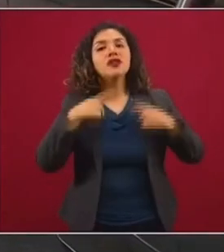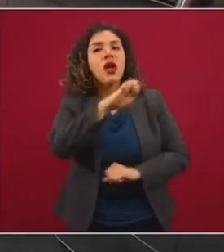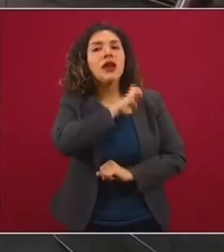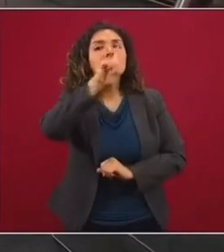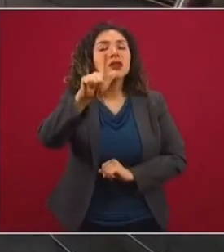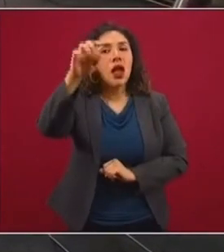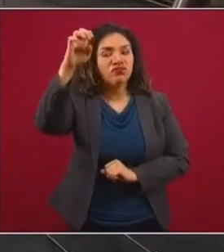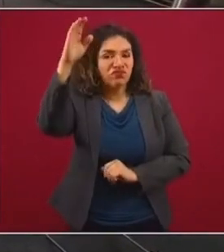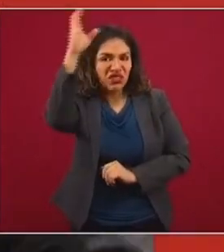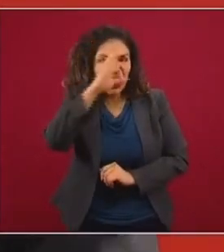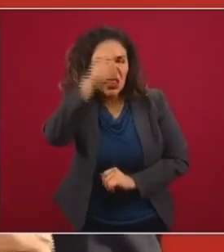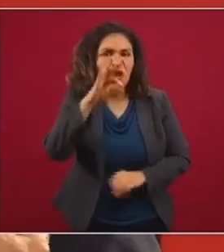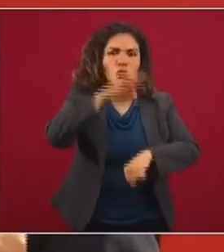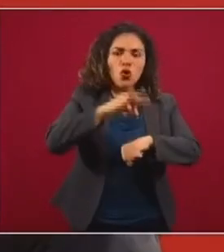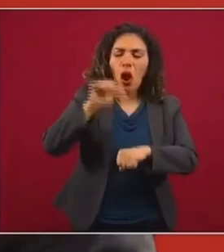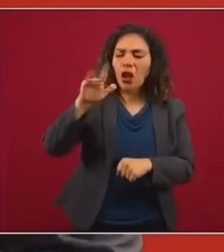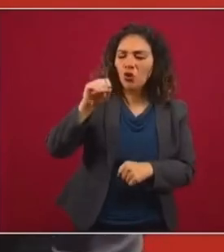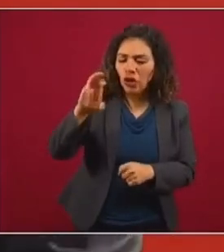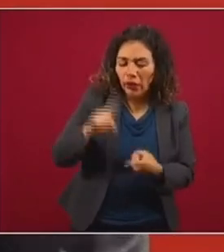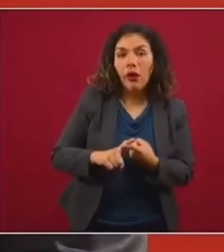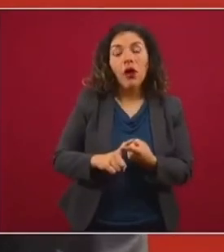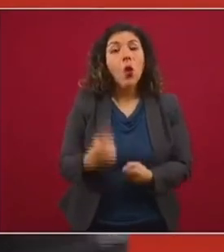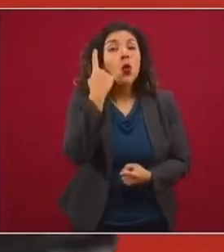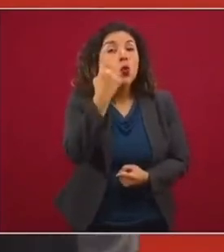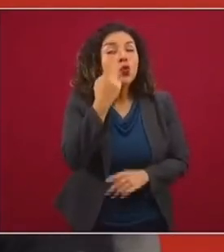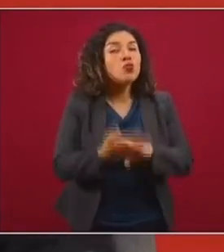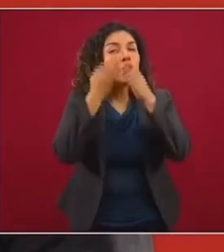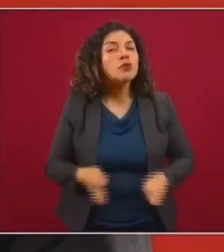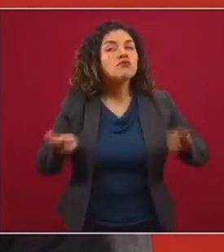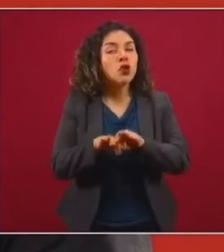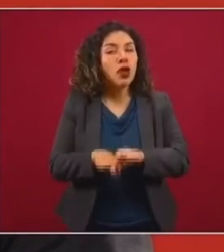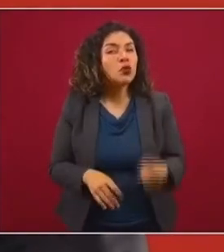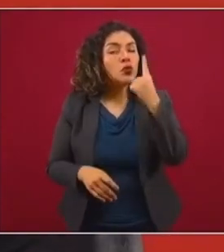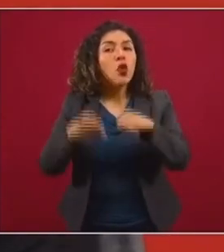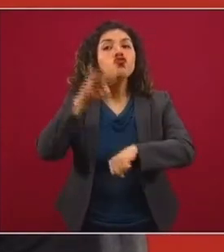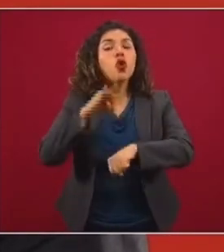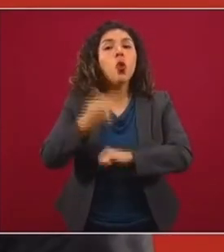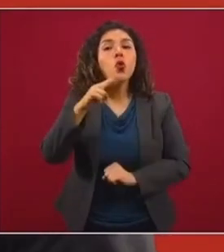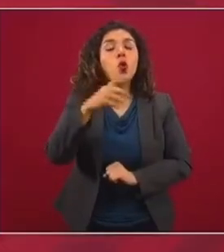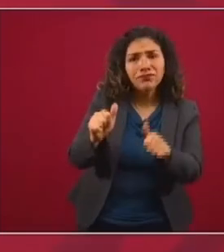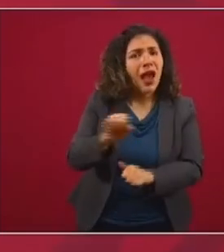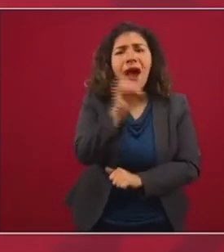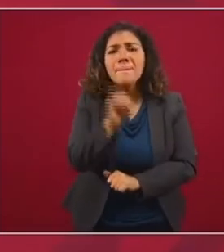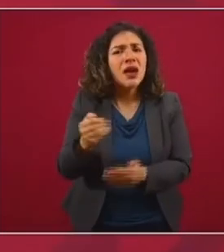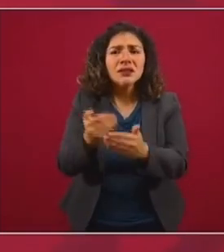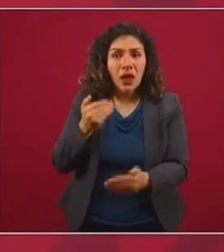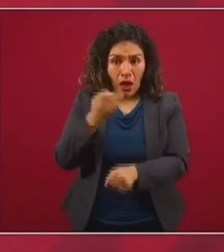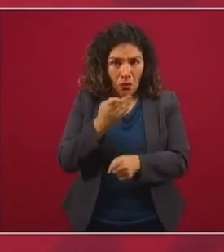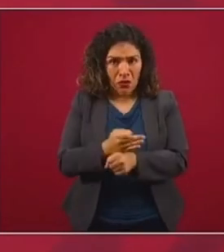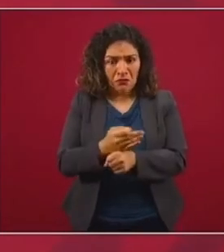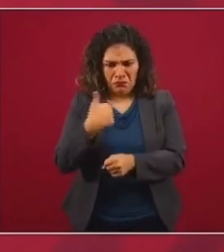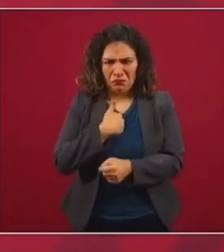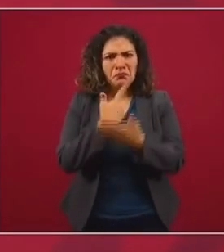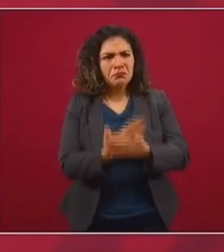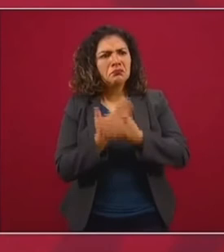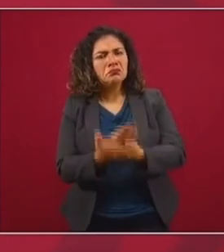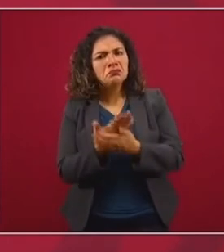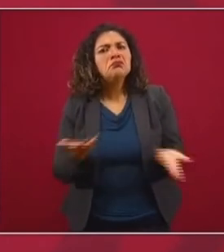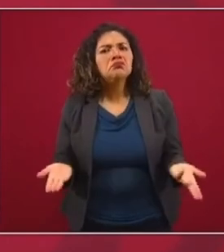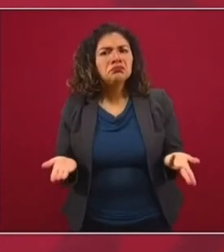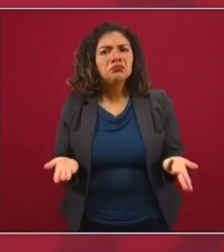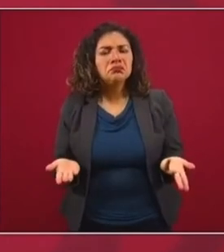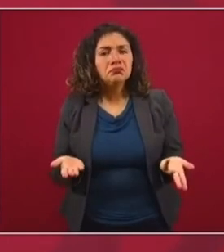especialistas, al doctor Alcocer, y uno de ellos, muy importante, el doctor Hugo López-Gatell. Estoy esperando